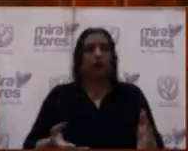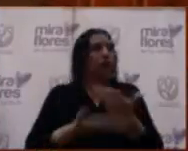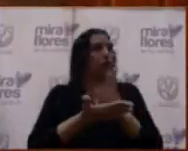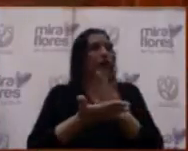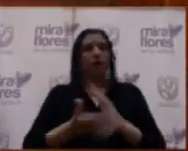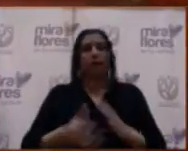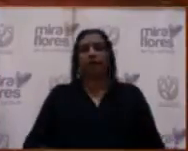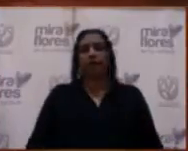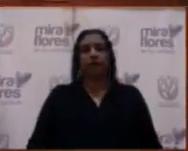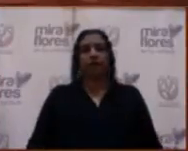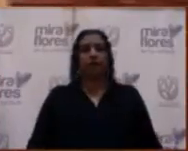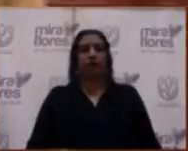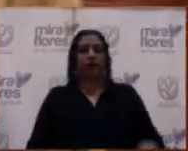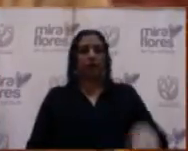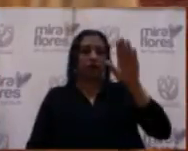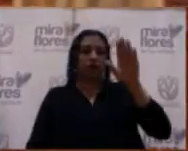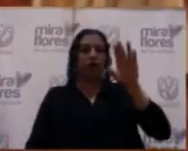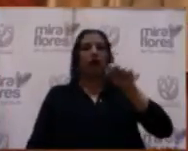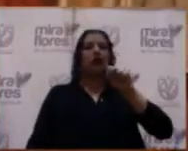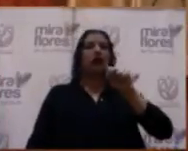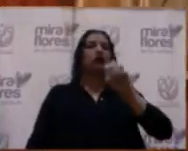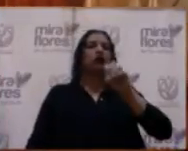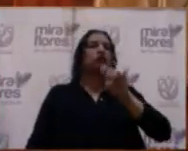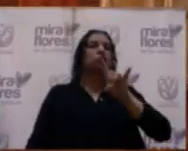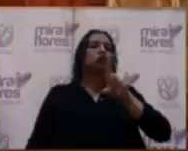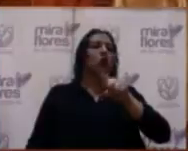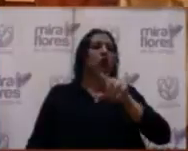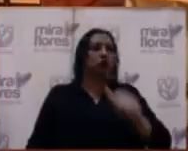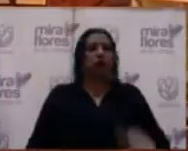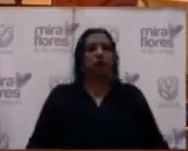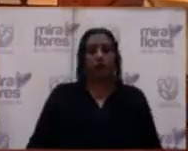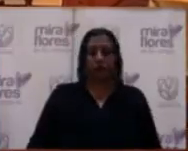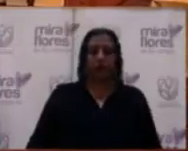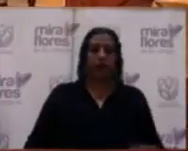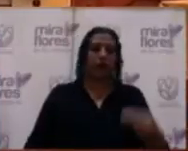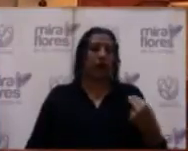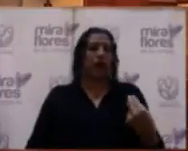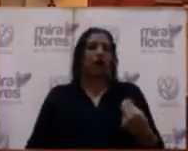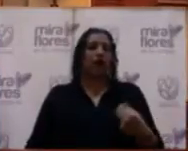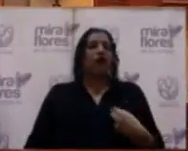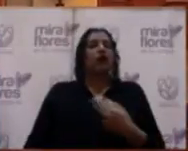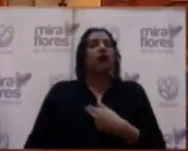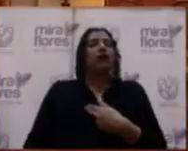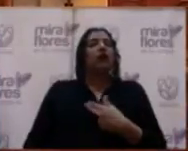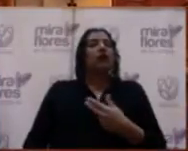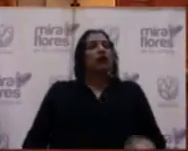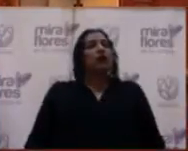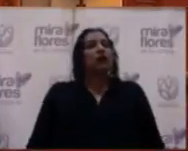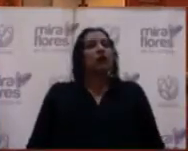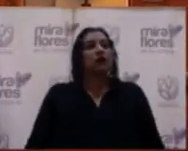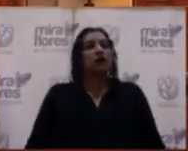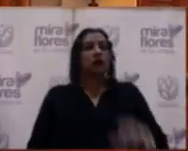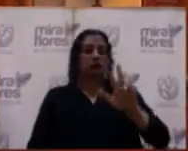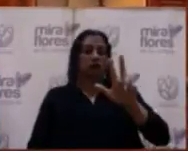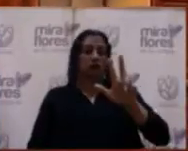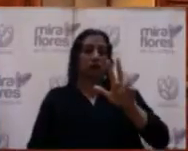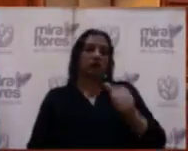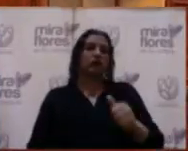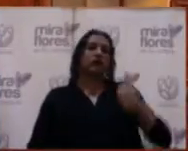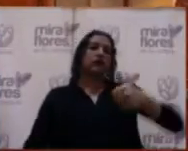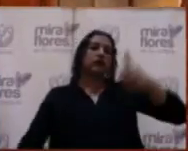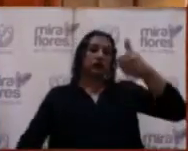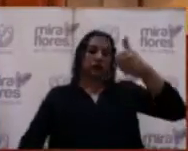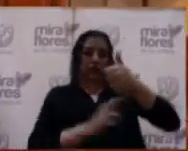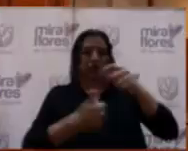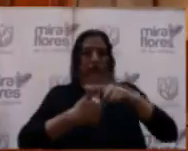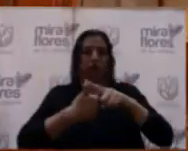informes? Señor Sousa, tiene usted el uso de la palabra. Buenas. Bueno, nosotros con los tres regidores, el señor el que